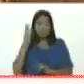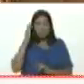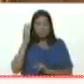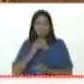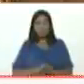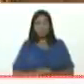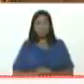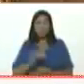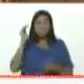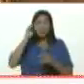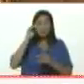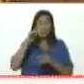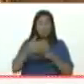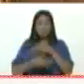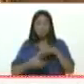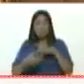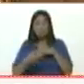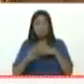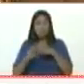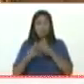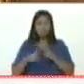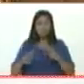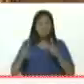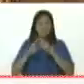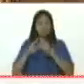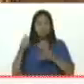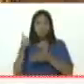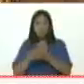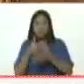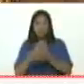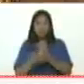Más allá de los riesgos de la violencia, de los ataques,